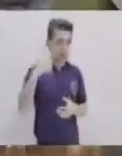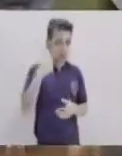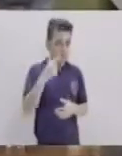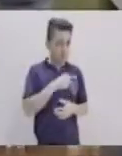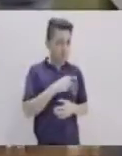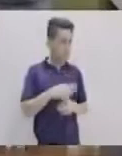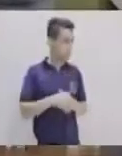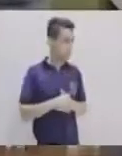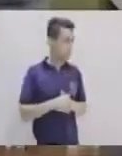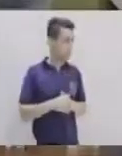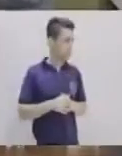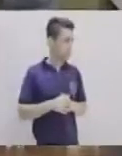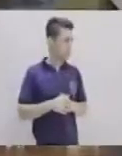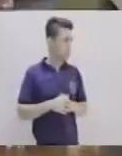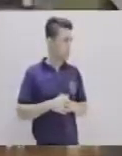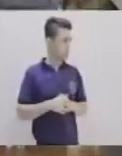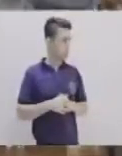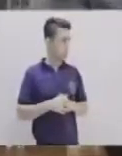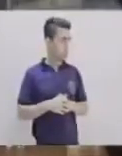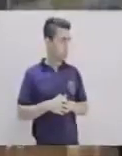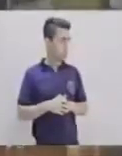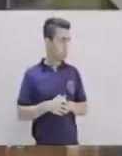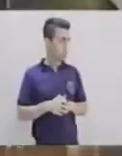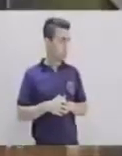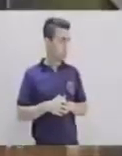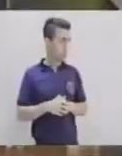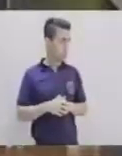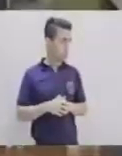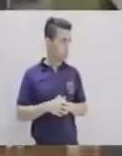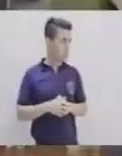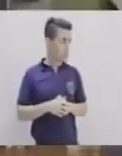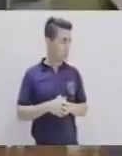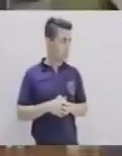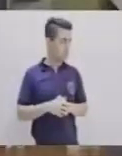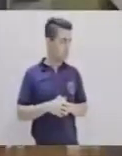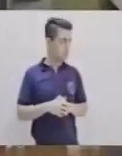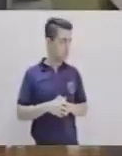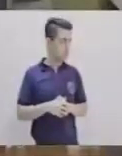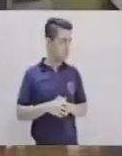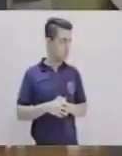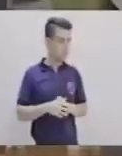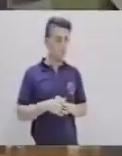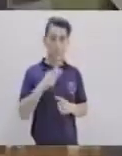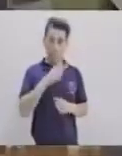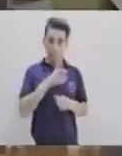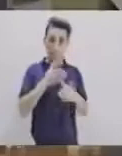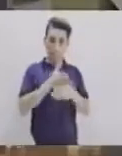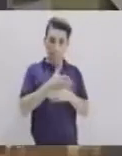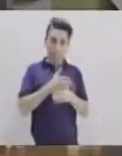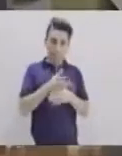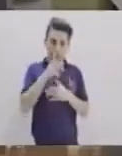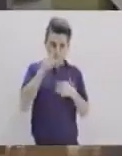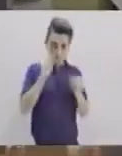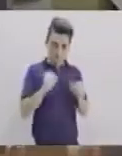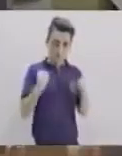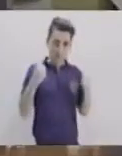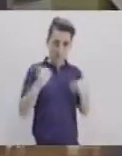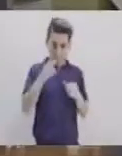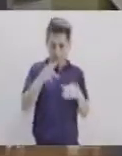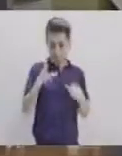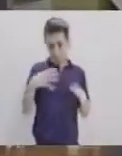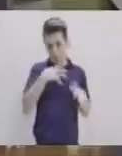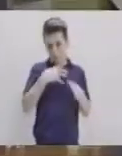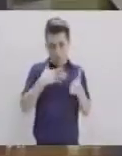voy a mostrar este pequeño experimento. Le voy a dar espacio, profe. Muchísimas gracias. Esta es una pieza de madera que ustedes pueden hacer